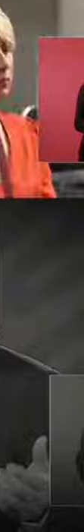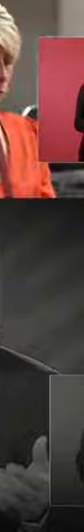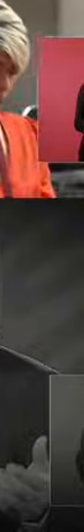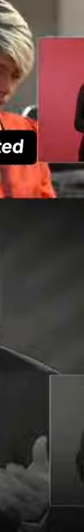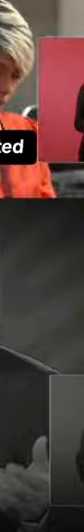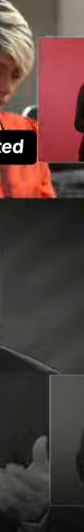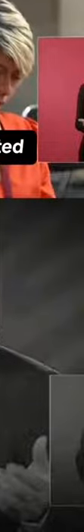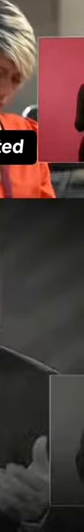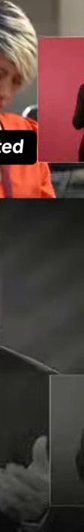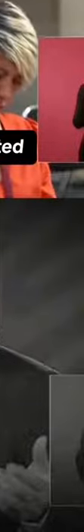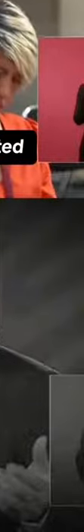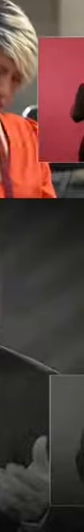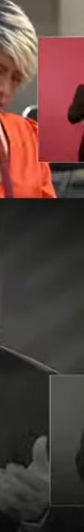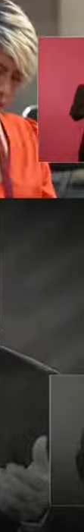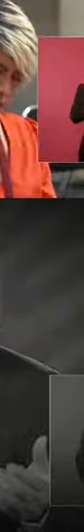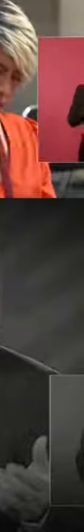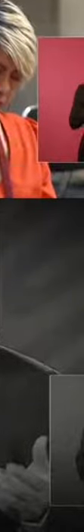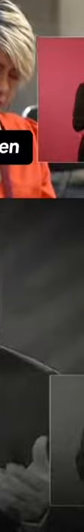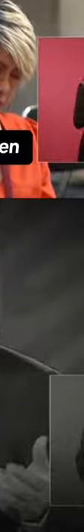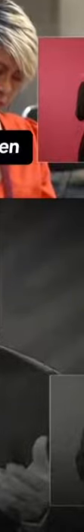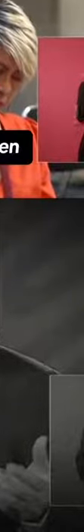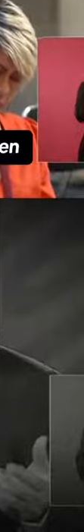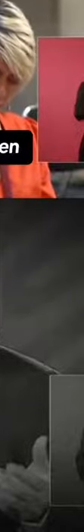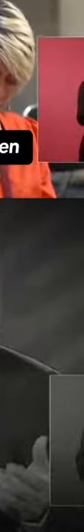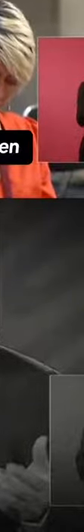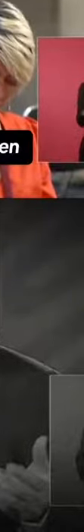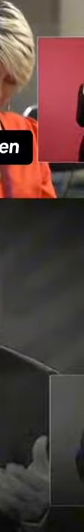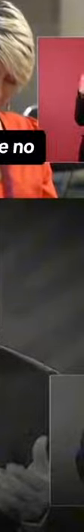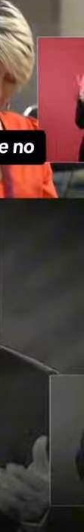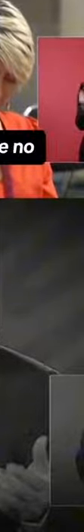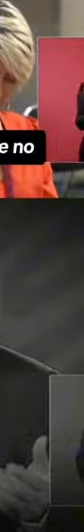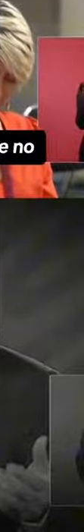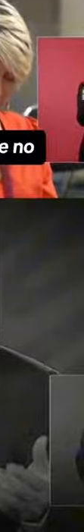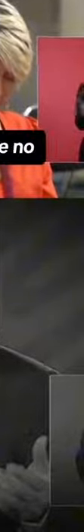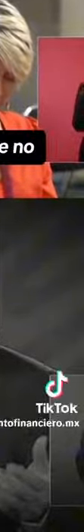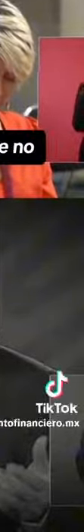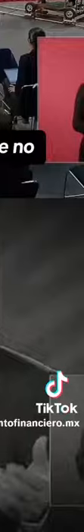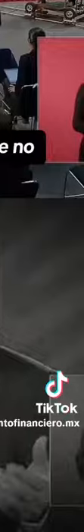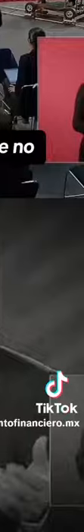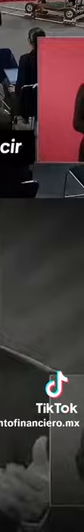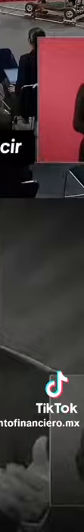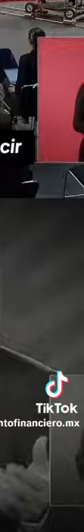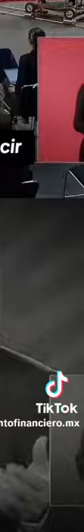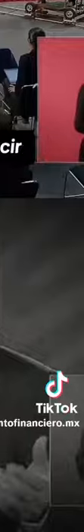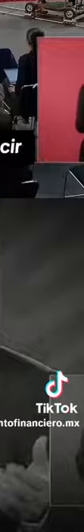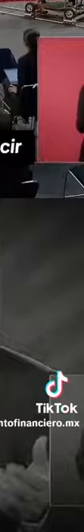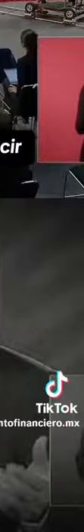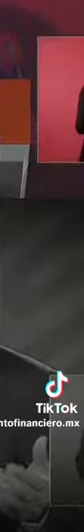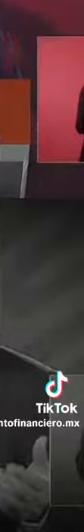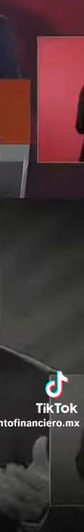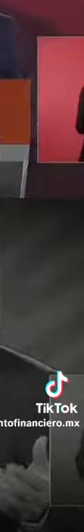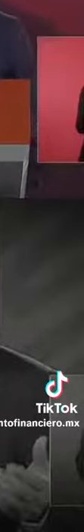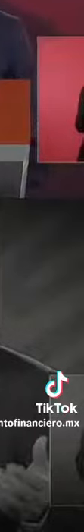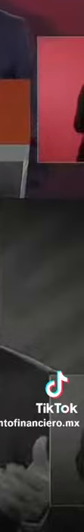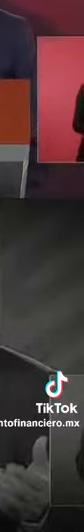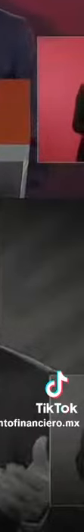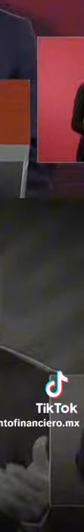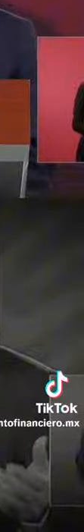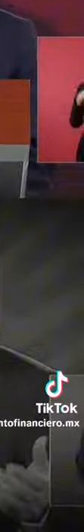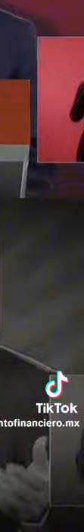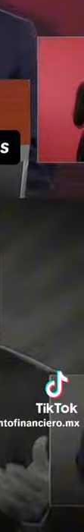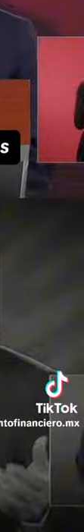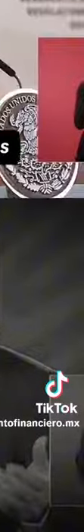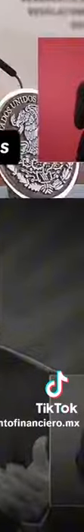Como cuando te cachan en la mentirota y te desmienten en tu propia conferencia mañanera. Muy bien. No, yo lo no, eso sí te puedo decir. Porque no sugerí. Cuando